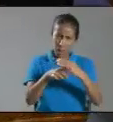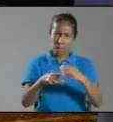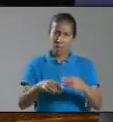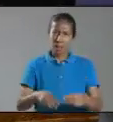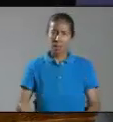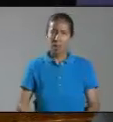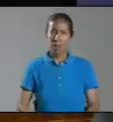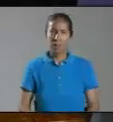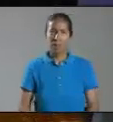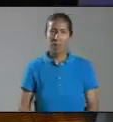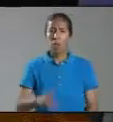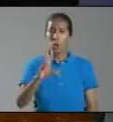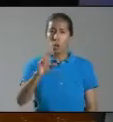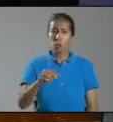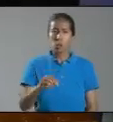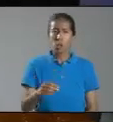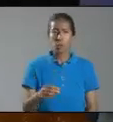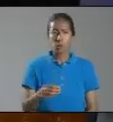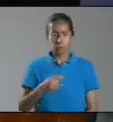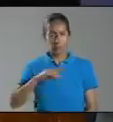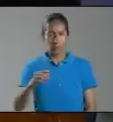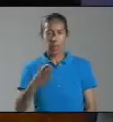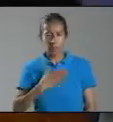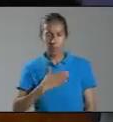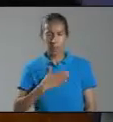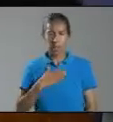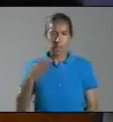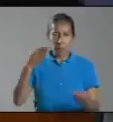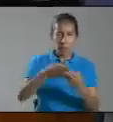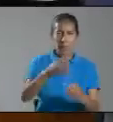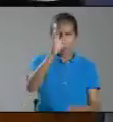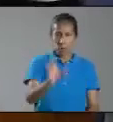¿No será que a mí me llevaron al madero?